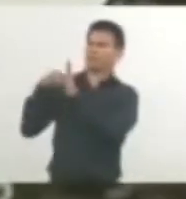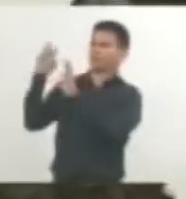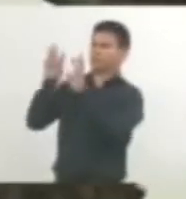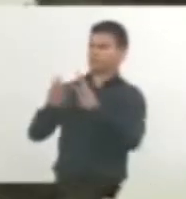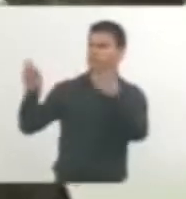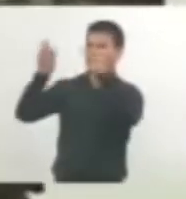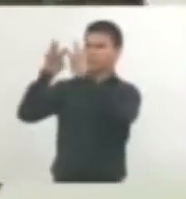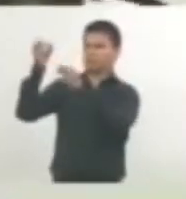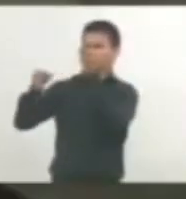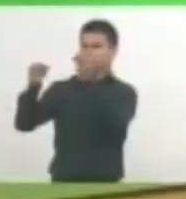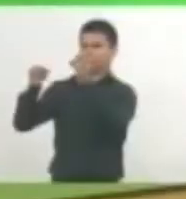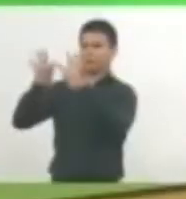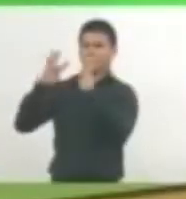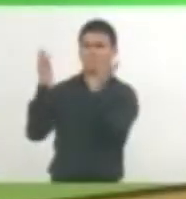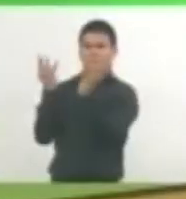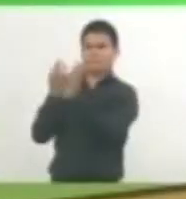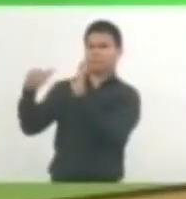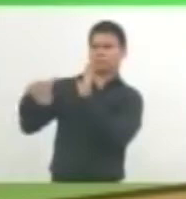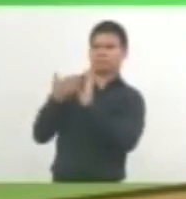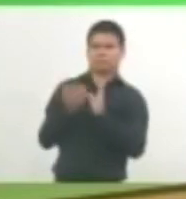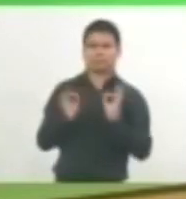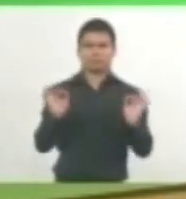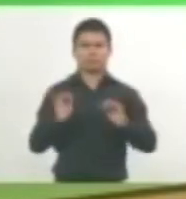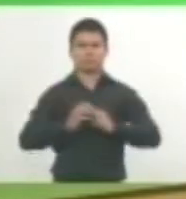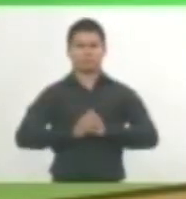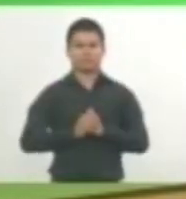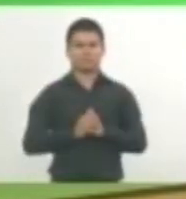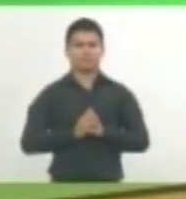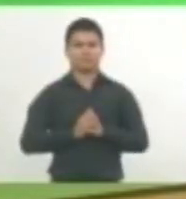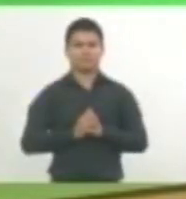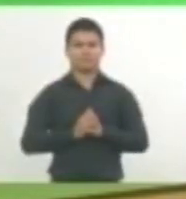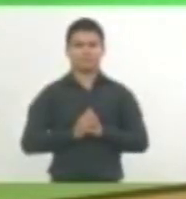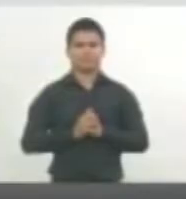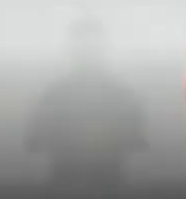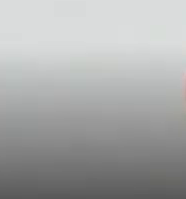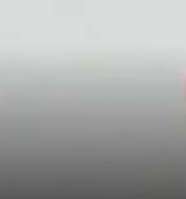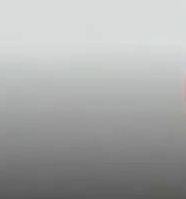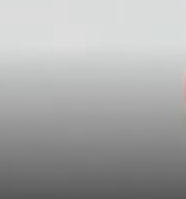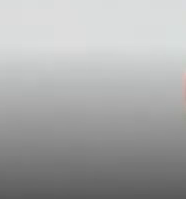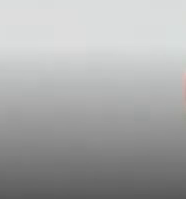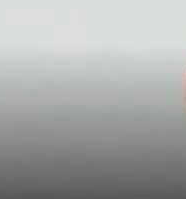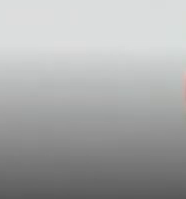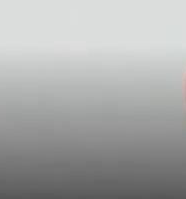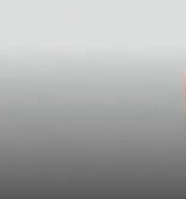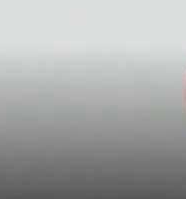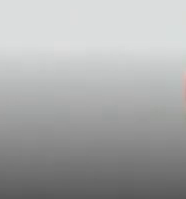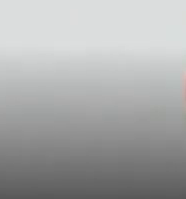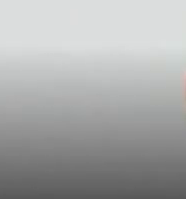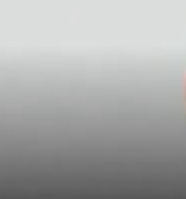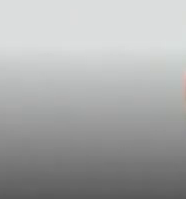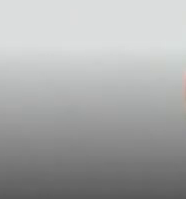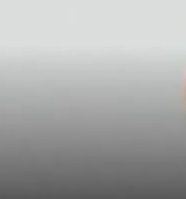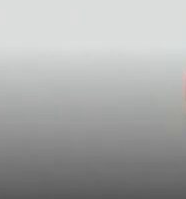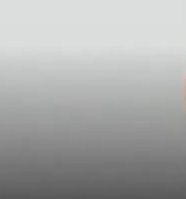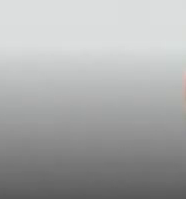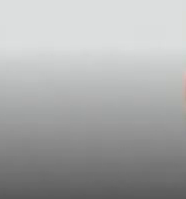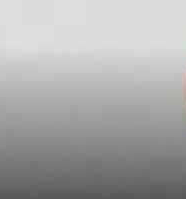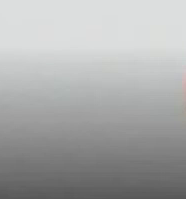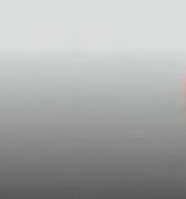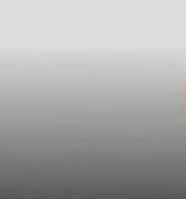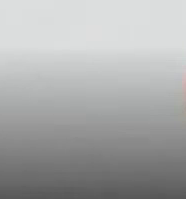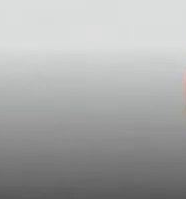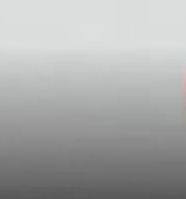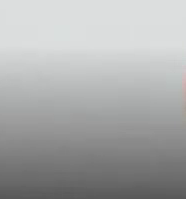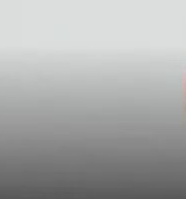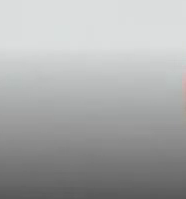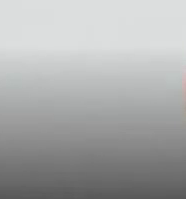8 meses. Esta es una buena noticia. En Claro, todos los planes tienen tus redes sociales favoritas, Facebook, Twitter y WhatsApp ilimitados. Y lo